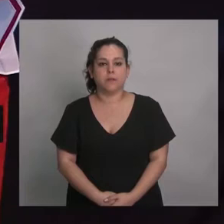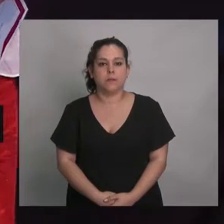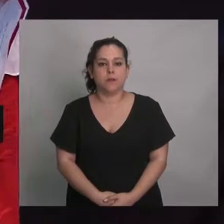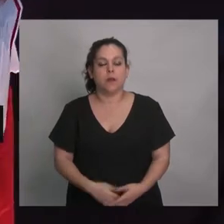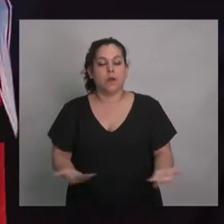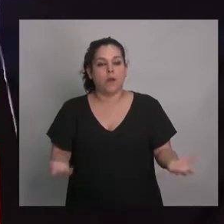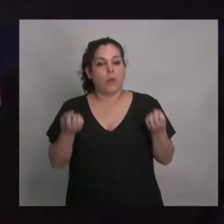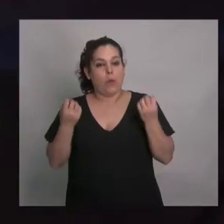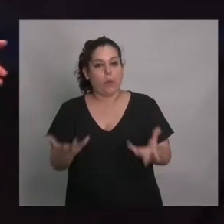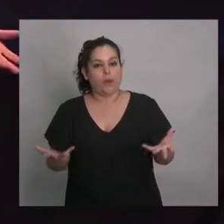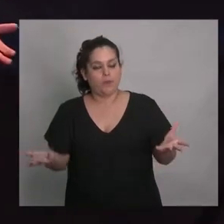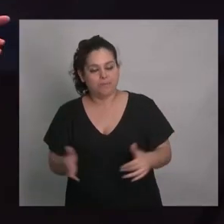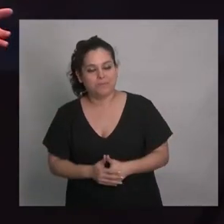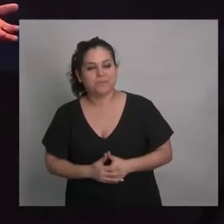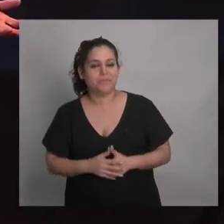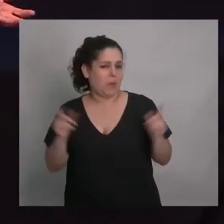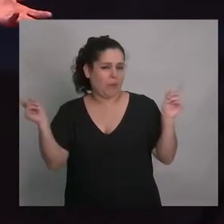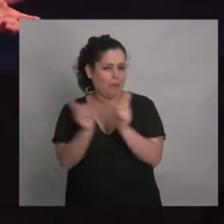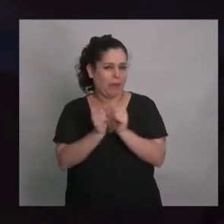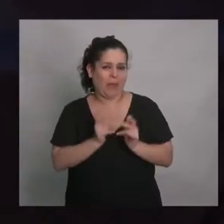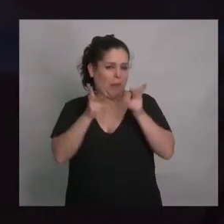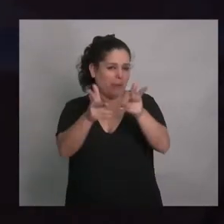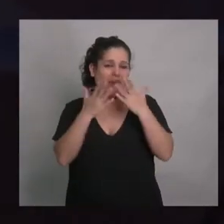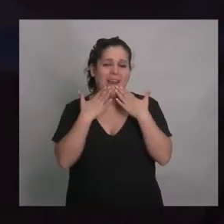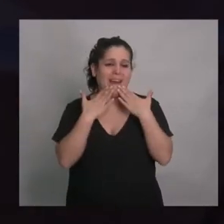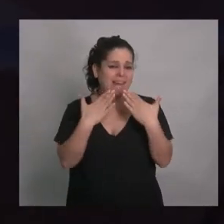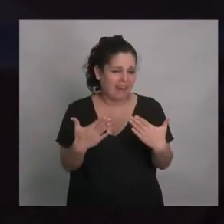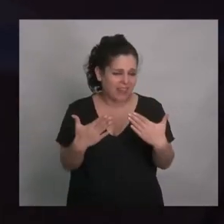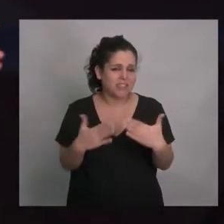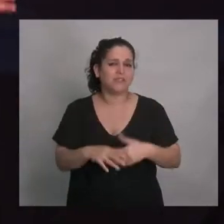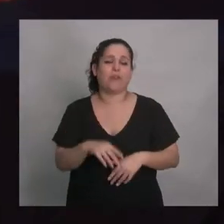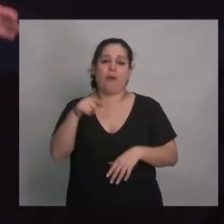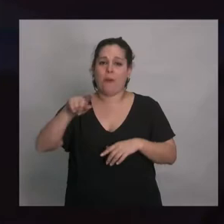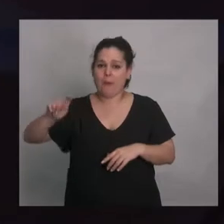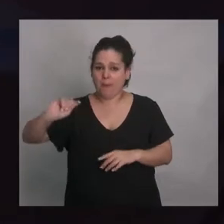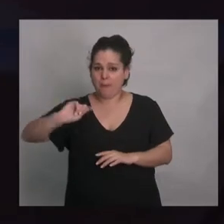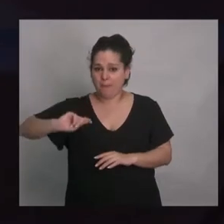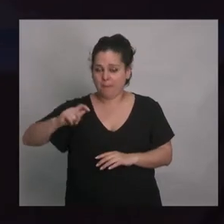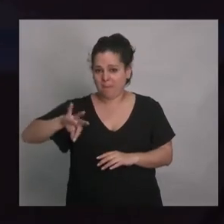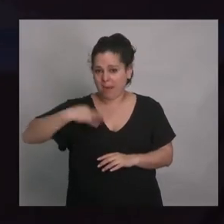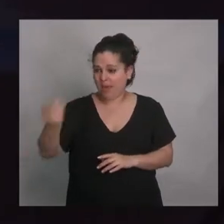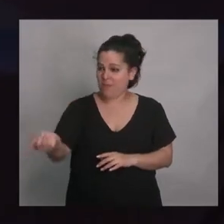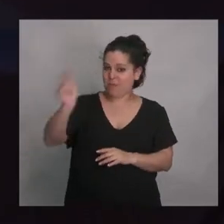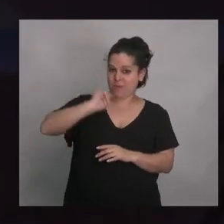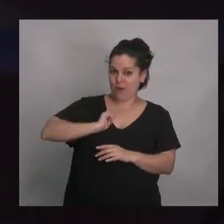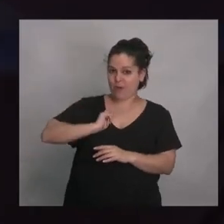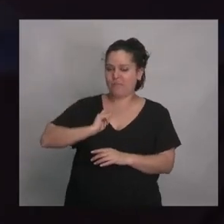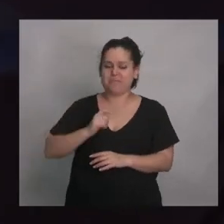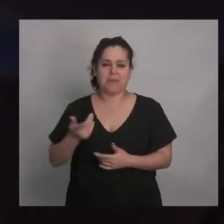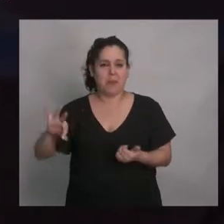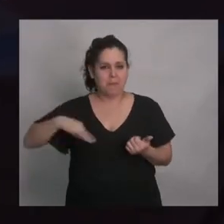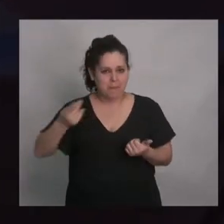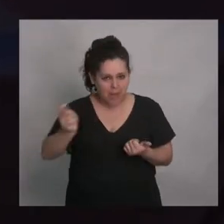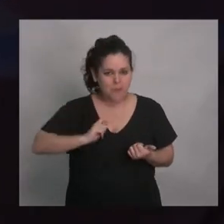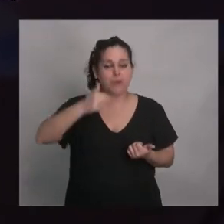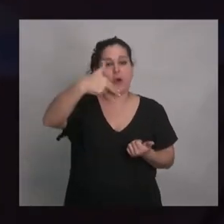bueno muy realmente agradezco este premio esta distinción todos los premios incluso el